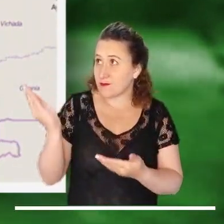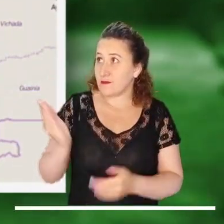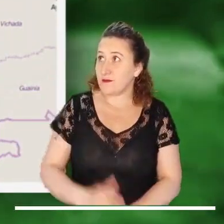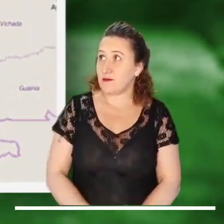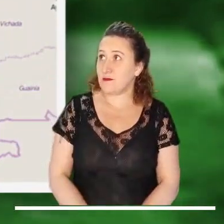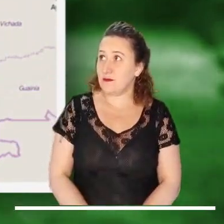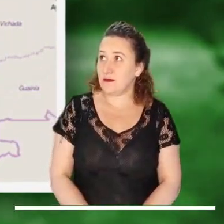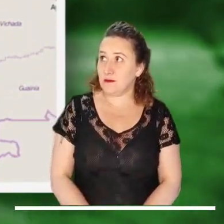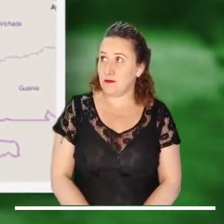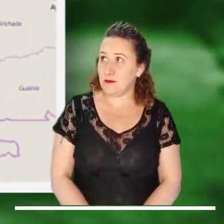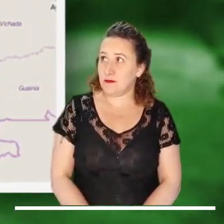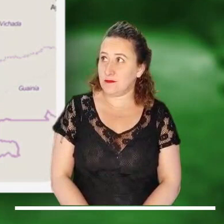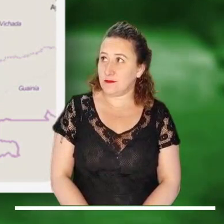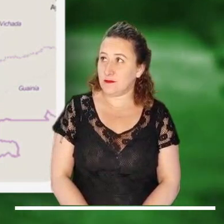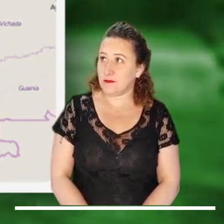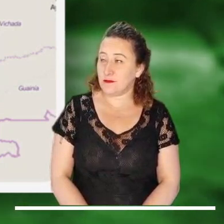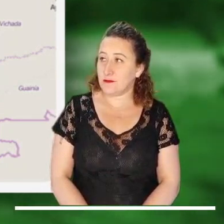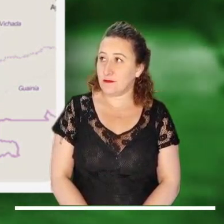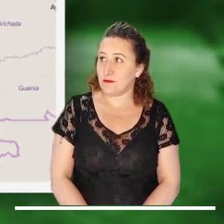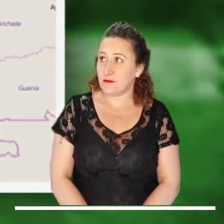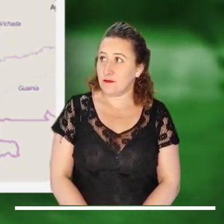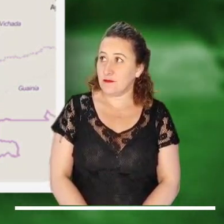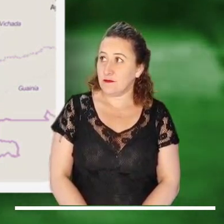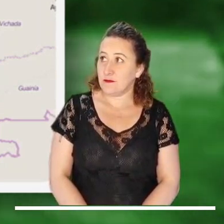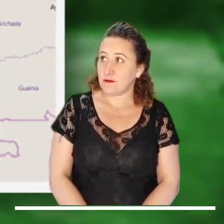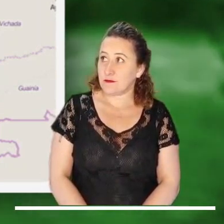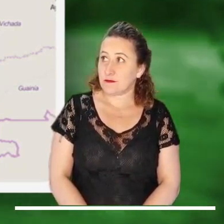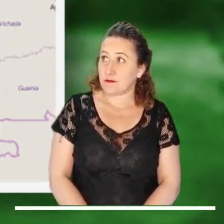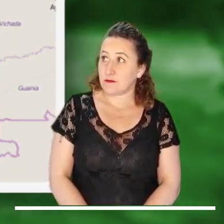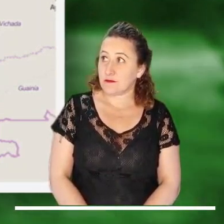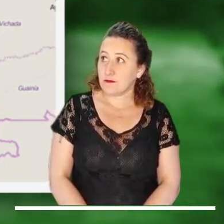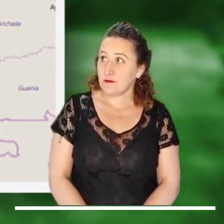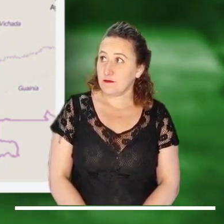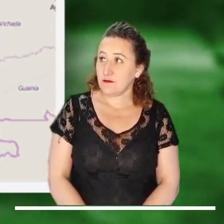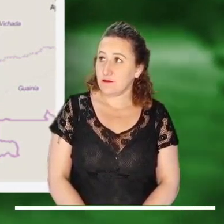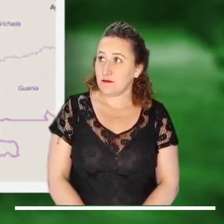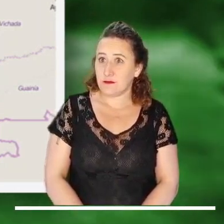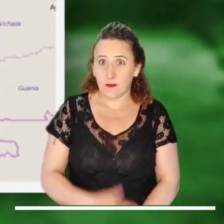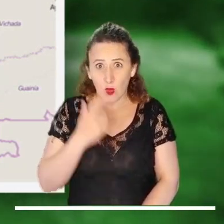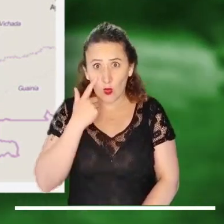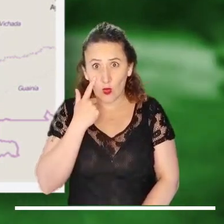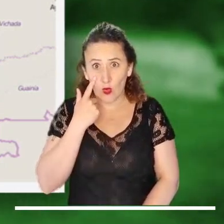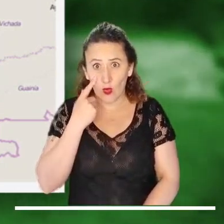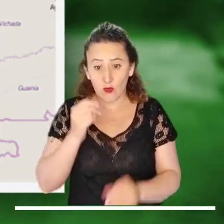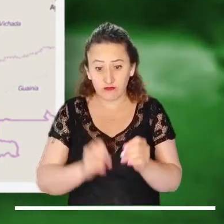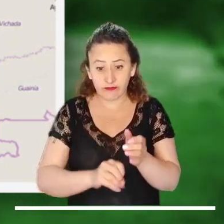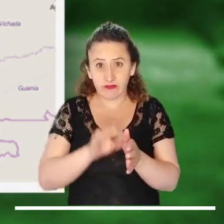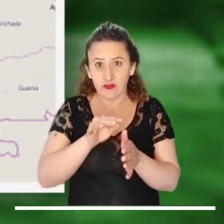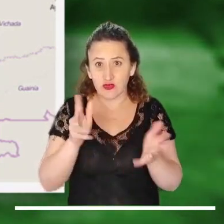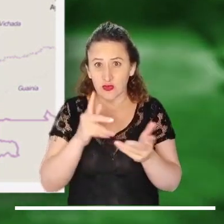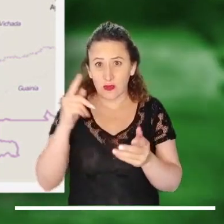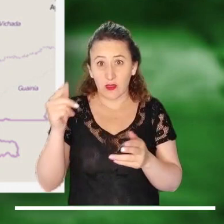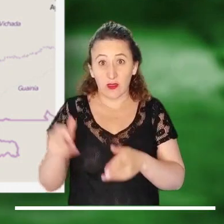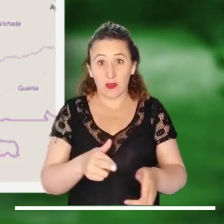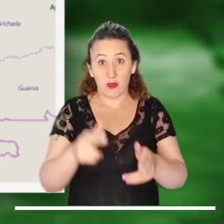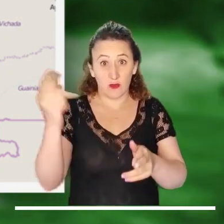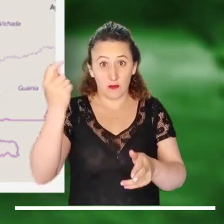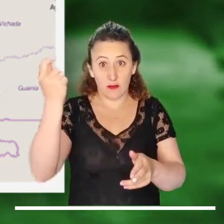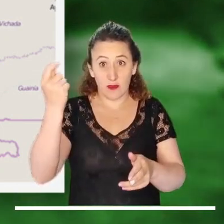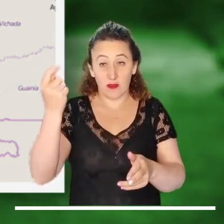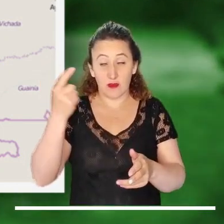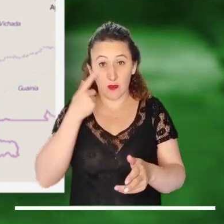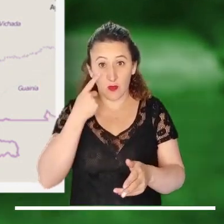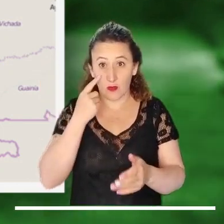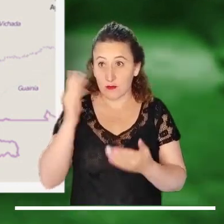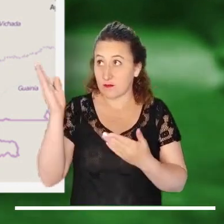roja por niveles altos en el río Magdalena, en el tramo comprendido entre los municipios de Calamar y Barranquilla, en Atlántico.